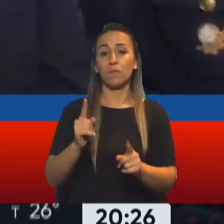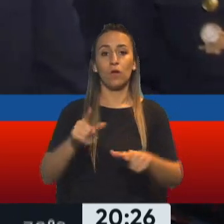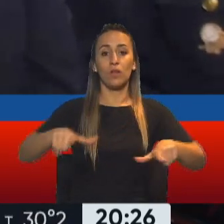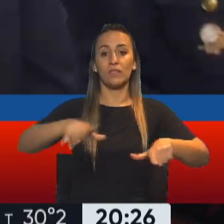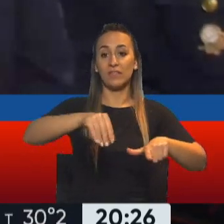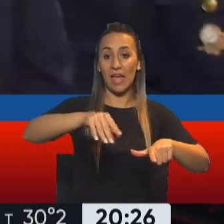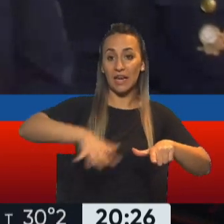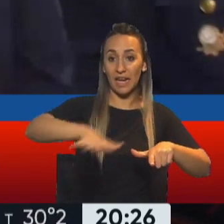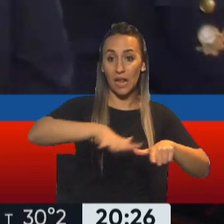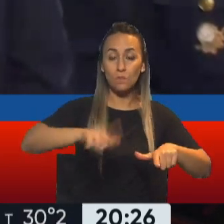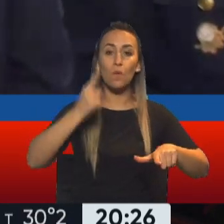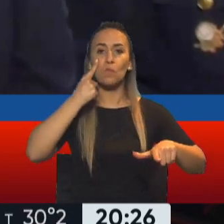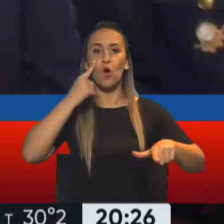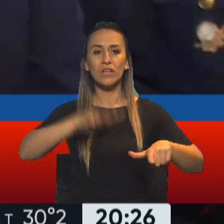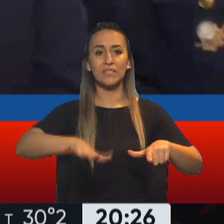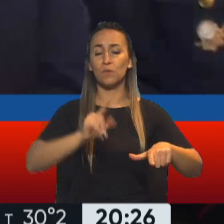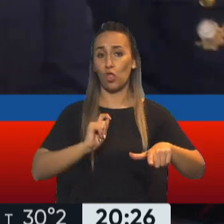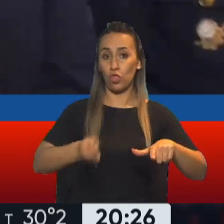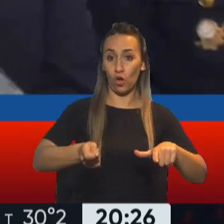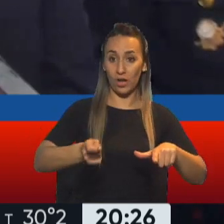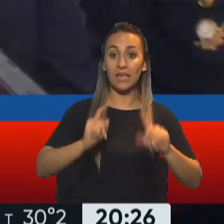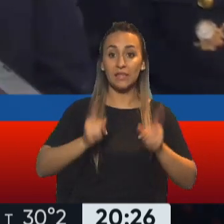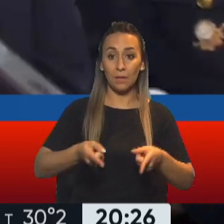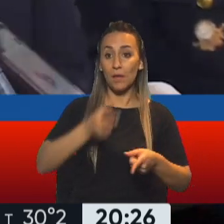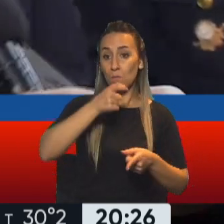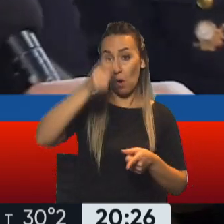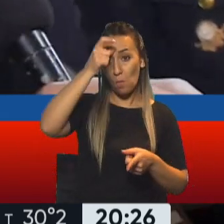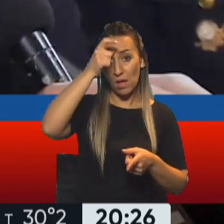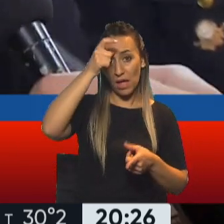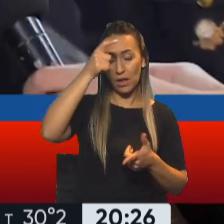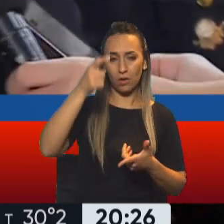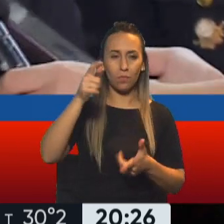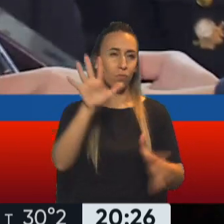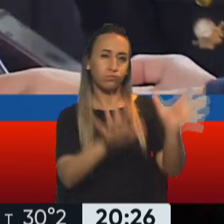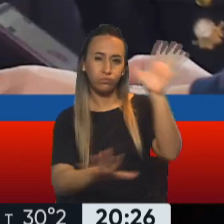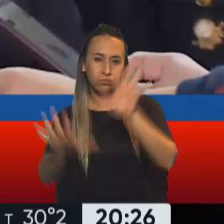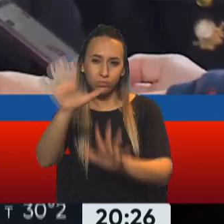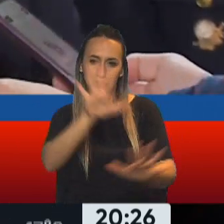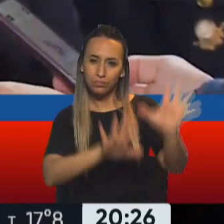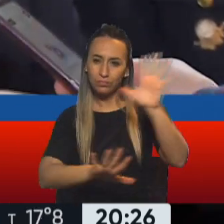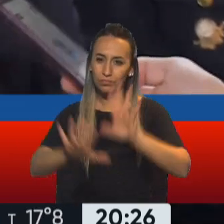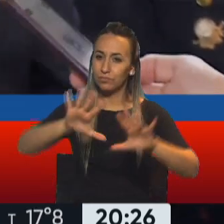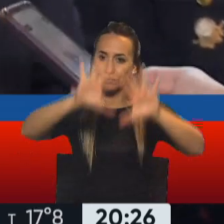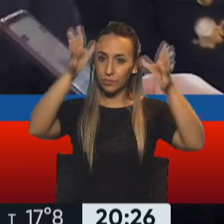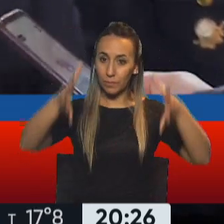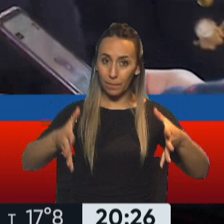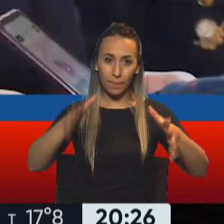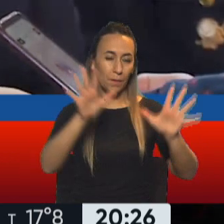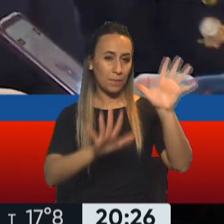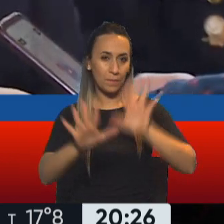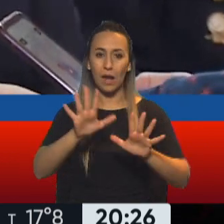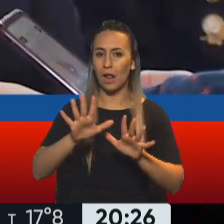parte del municipio y luego la inversión de los bomberos para poder hacer las instalaciones que los prepara en